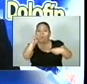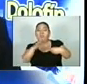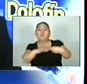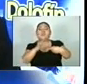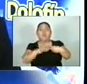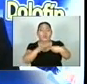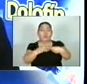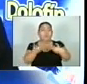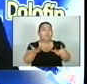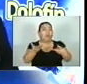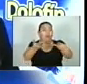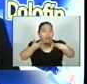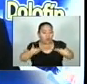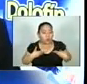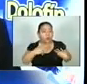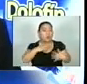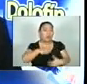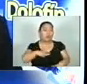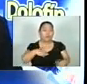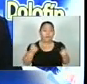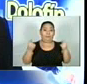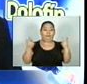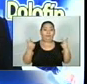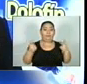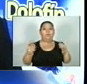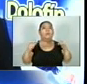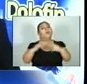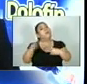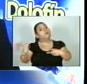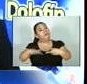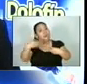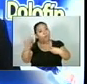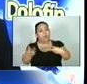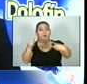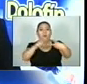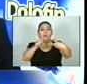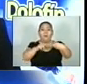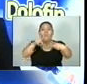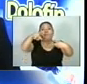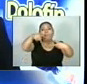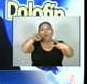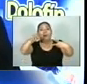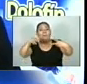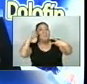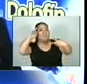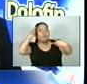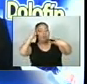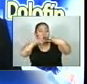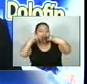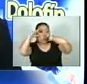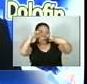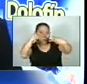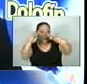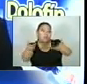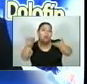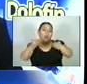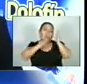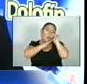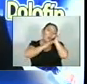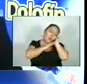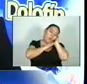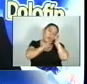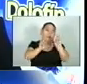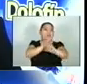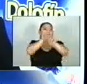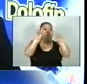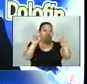cafeína y esto nos ayuda a estar más alerta y adicional tenemos nuestra presentación PM que con su fórmula nos ayuda a dormir mejor